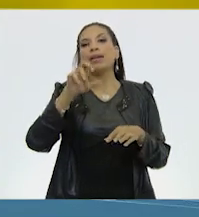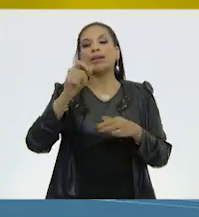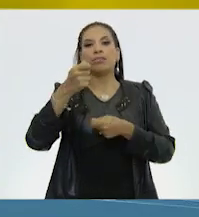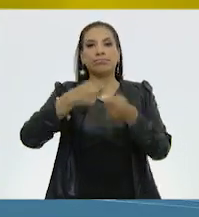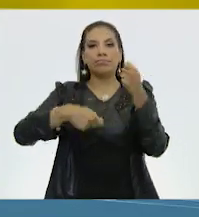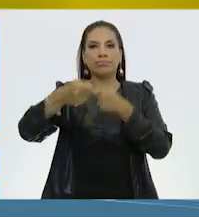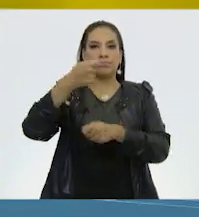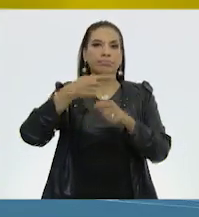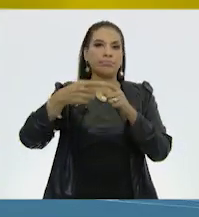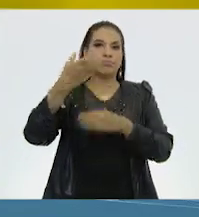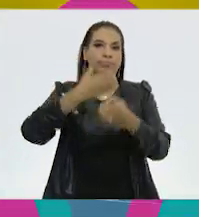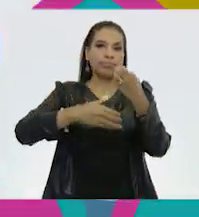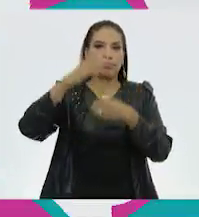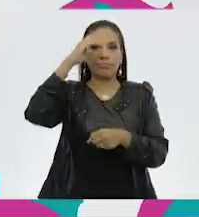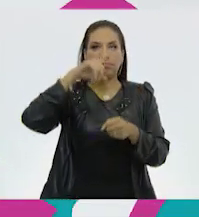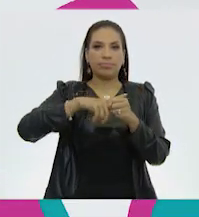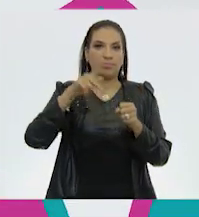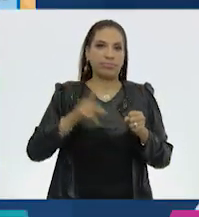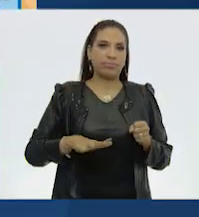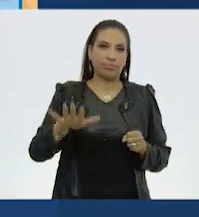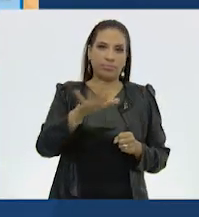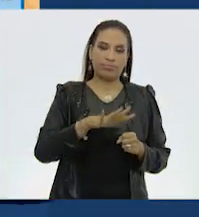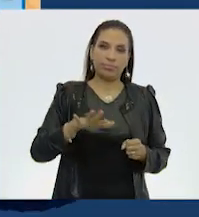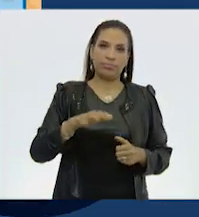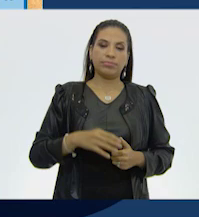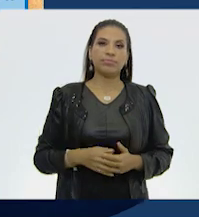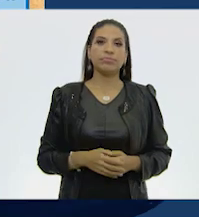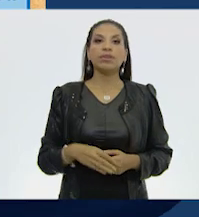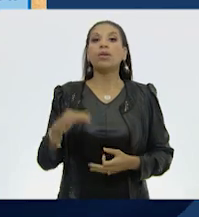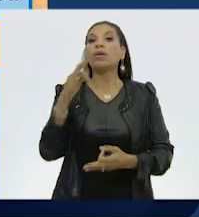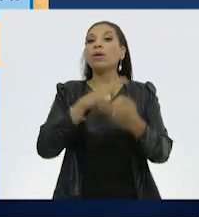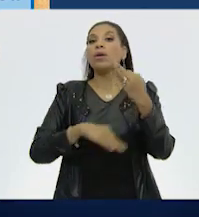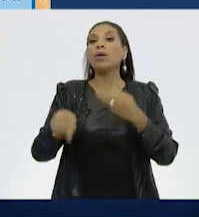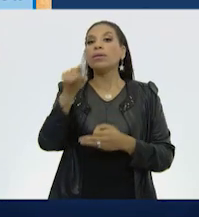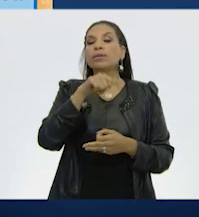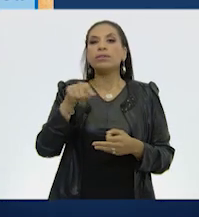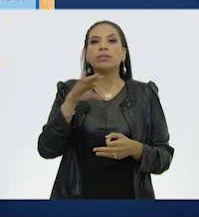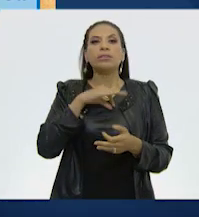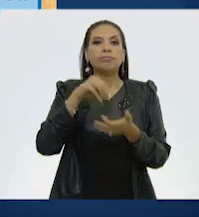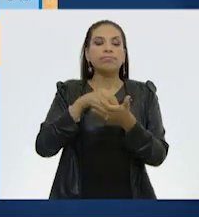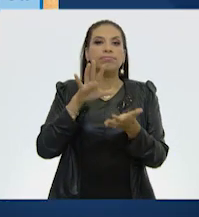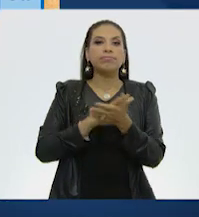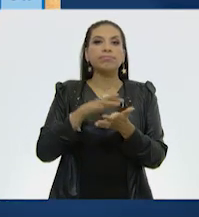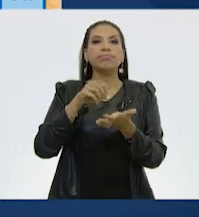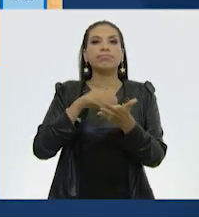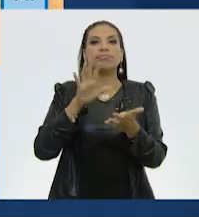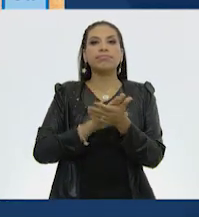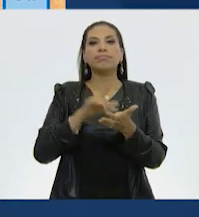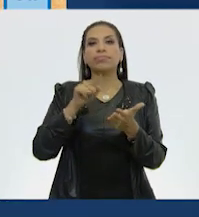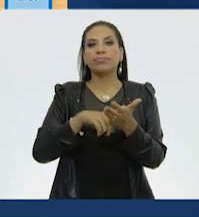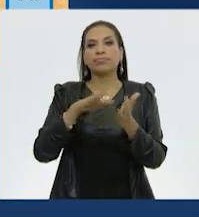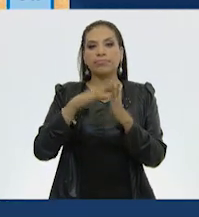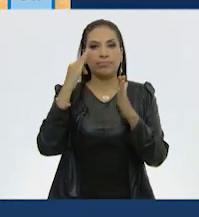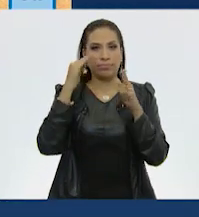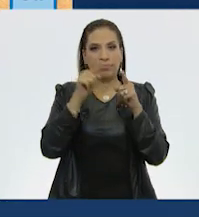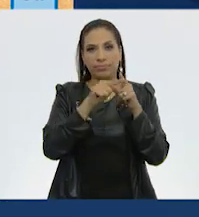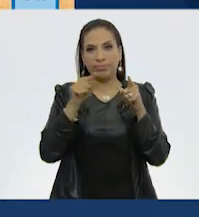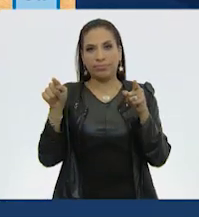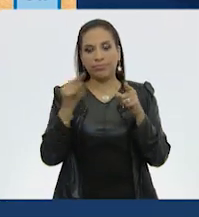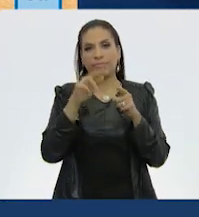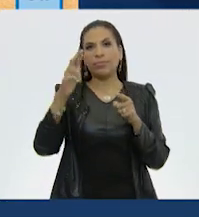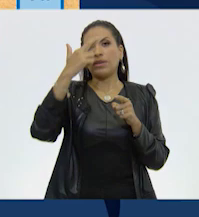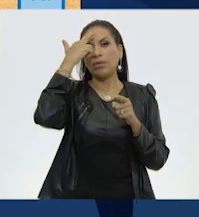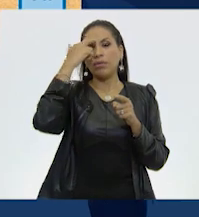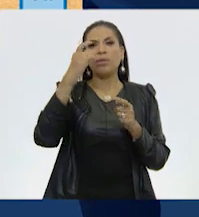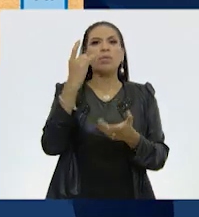intercambio comercial y cultural entre los pueblos. Todo ello lo iremos registrando en nuestra línea del tiempo.